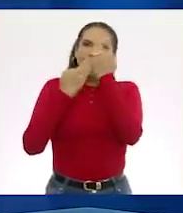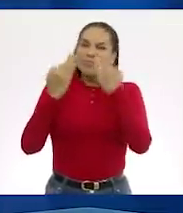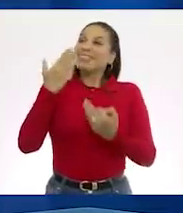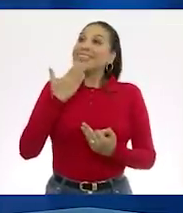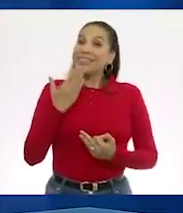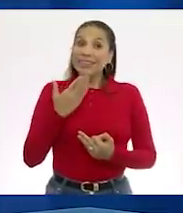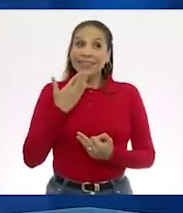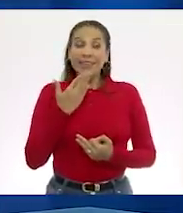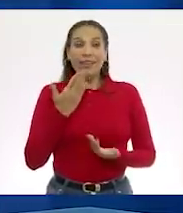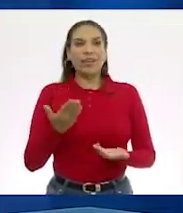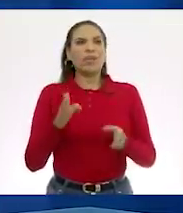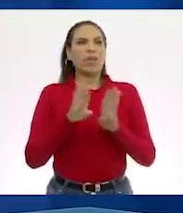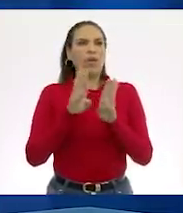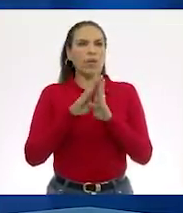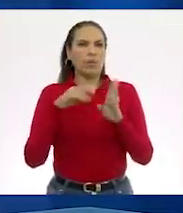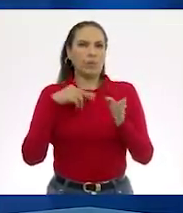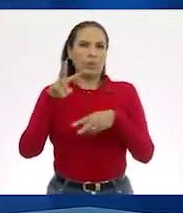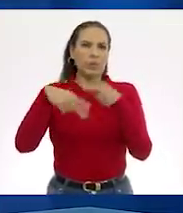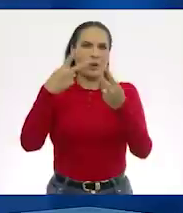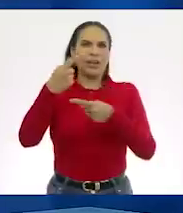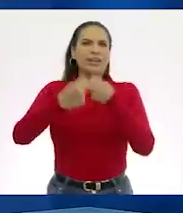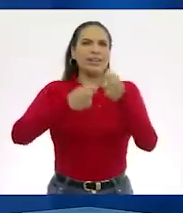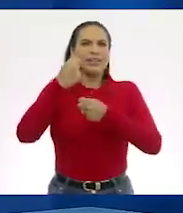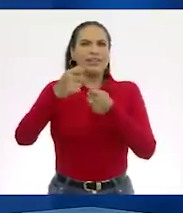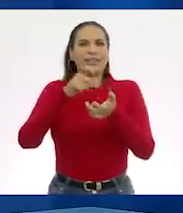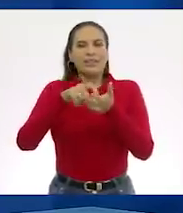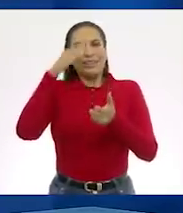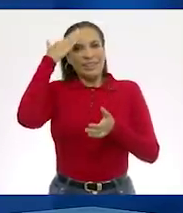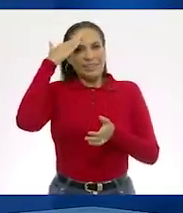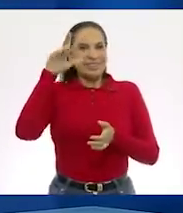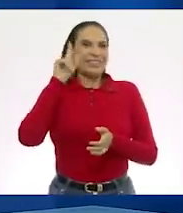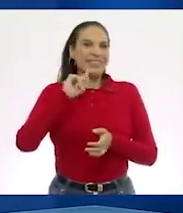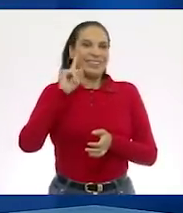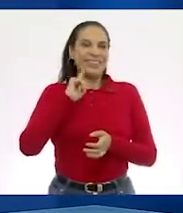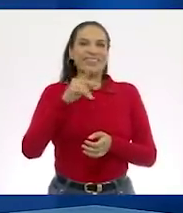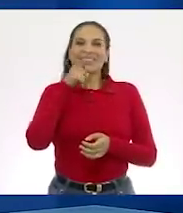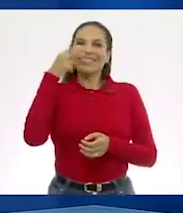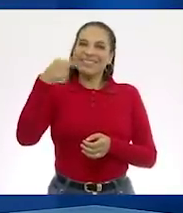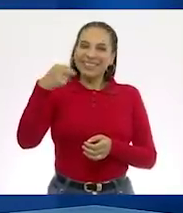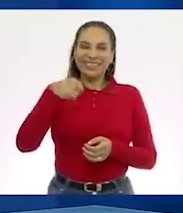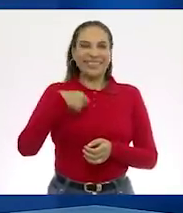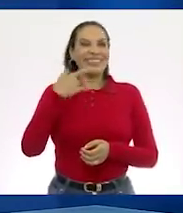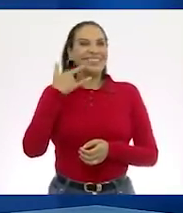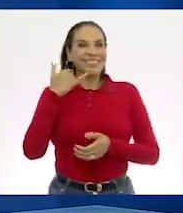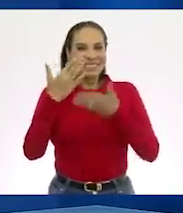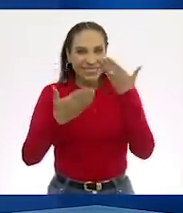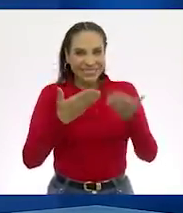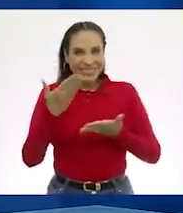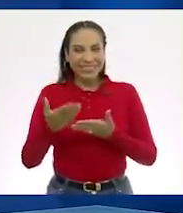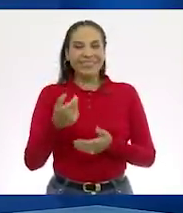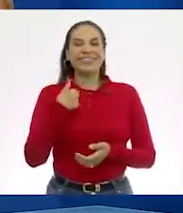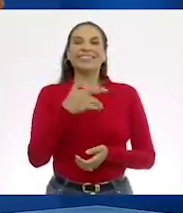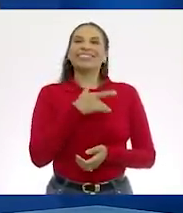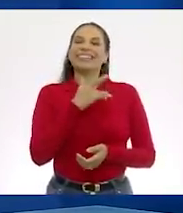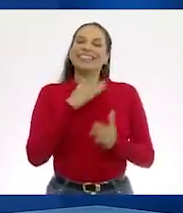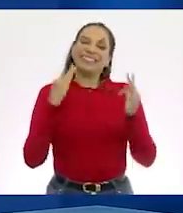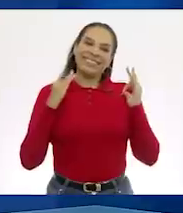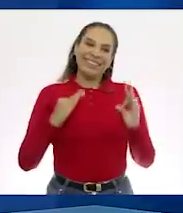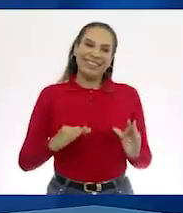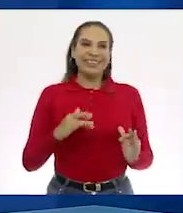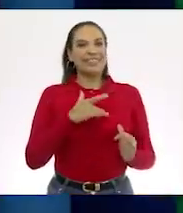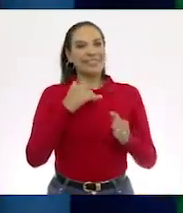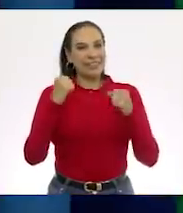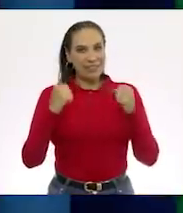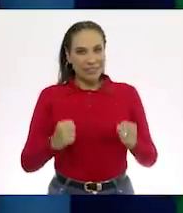bien, como cuando voy a la tienda de la esquina y la señora me saluda por mi nombre y me sonríe, me siento tranquila y